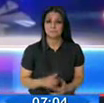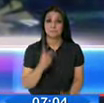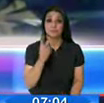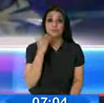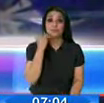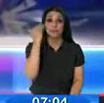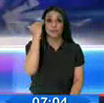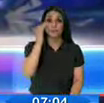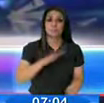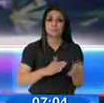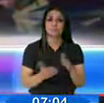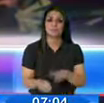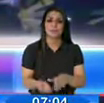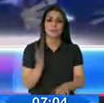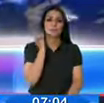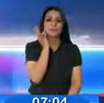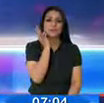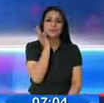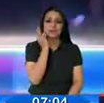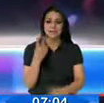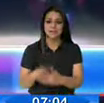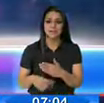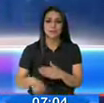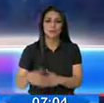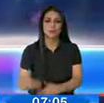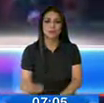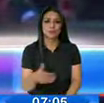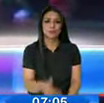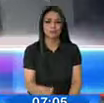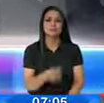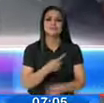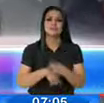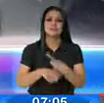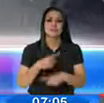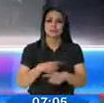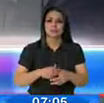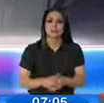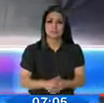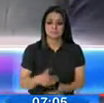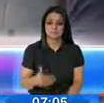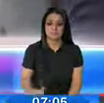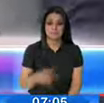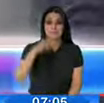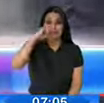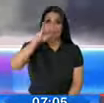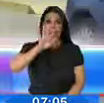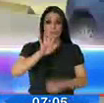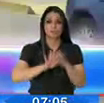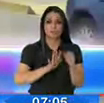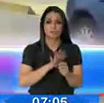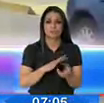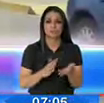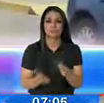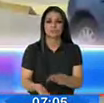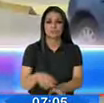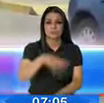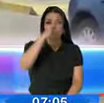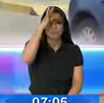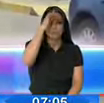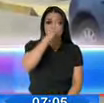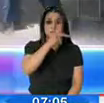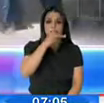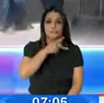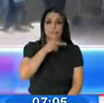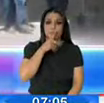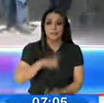adultos murieron, una mujer y sus hijos resultaron gravemente heridos. Uno de los menores de 5 años murió en el hospital de Puerto Viejo y su hermano